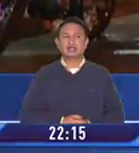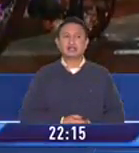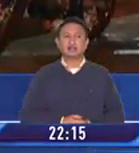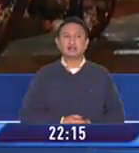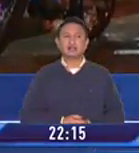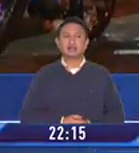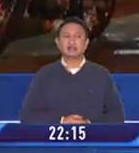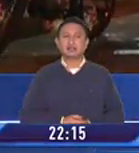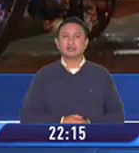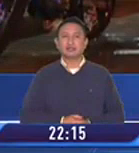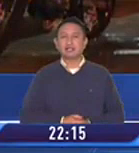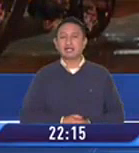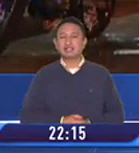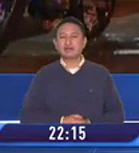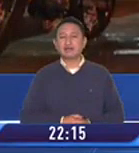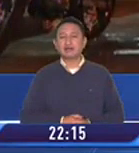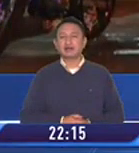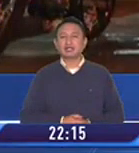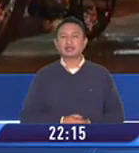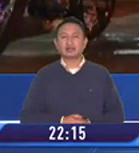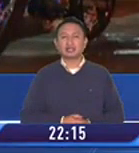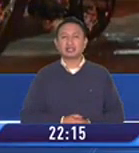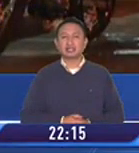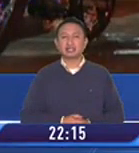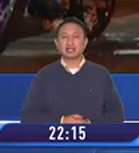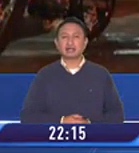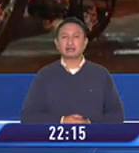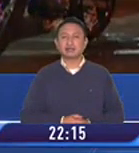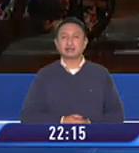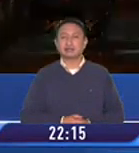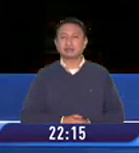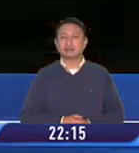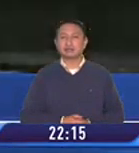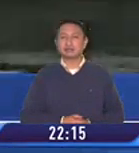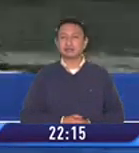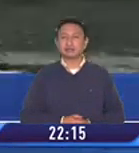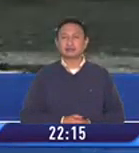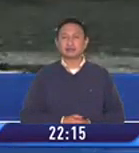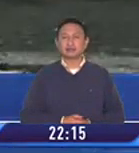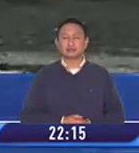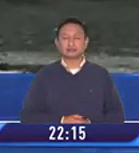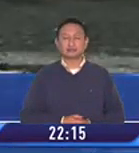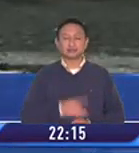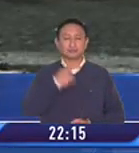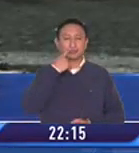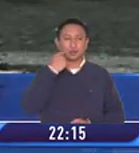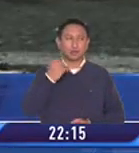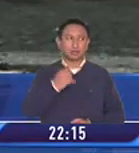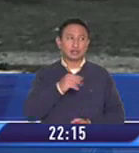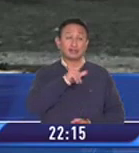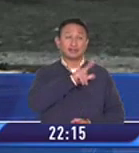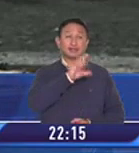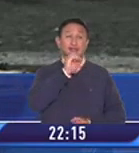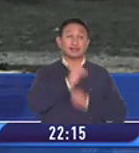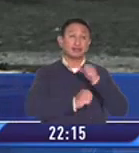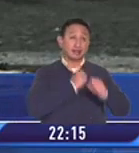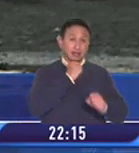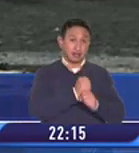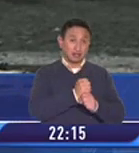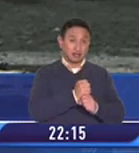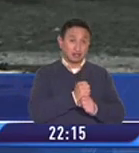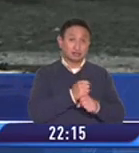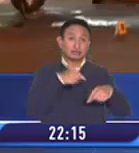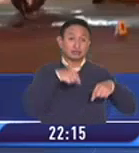su motocicleta y los sicarios que lo interceptaron también. El hombre de aproximadamente 30 años de edad, que